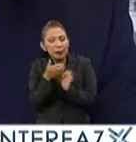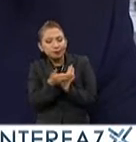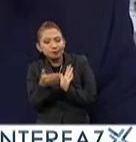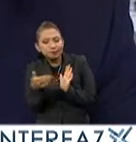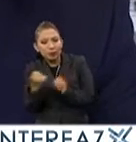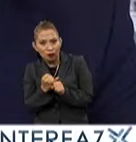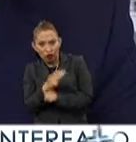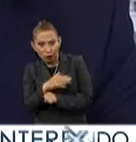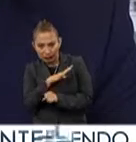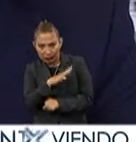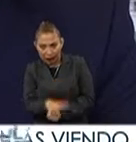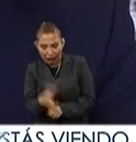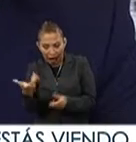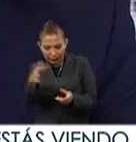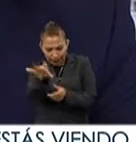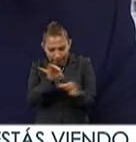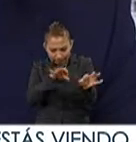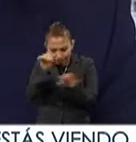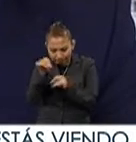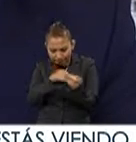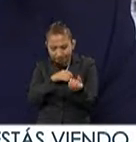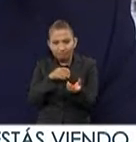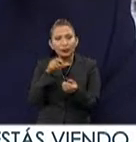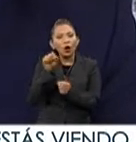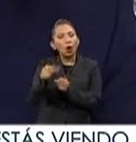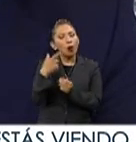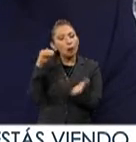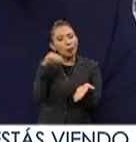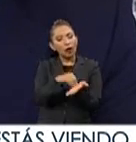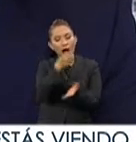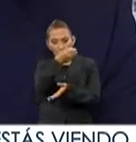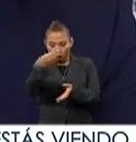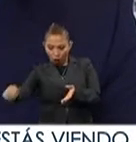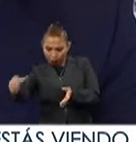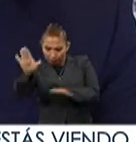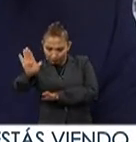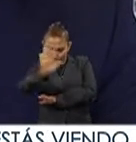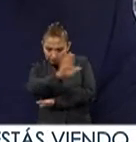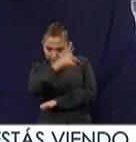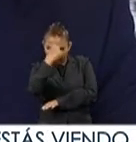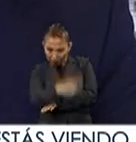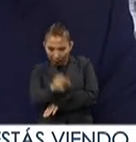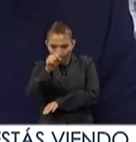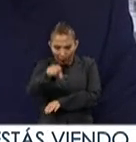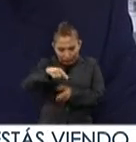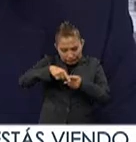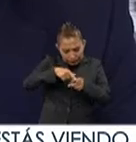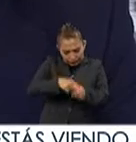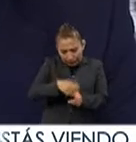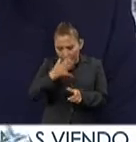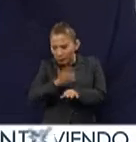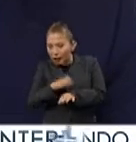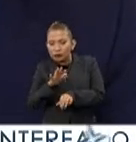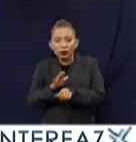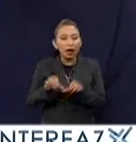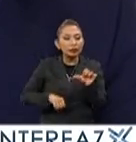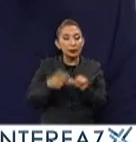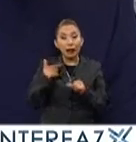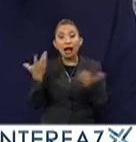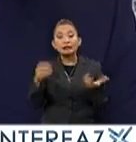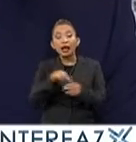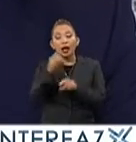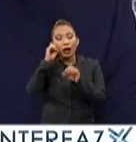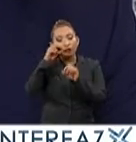sistematización de información generada, en cuanto al poner orden de alguna manera para de ahí también seguir tomando decisiones, es la creación